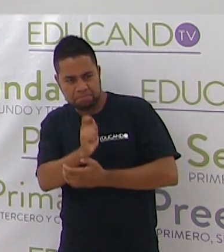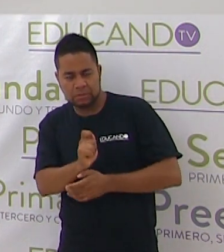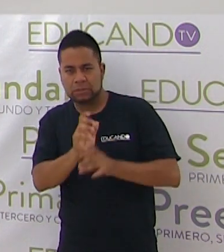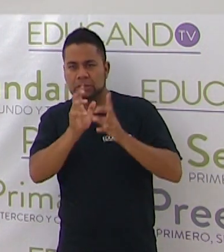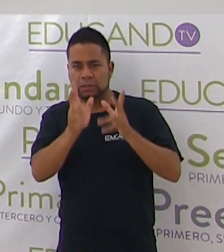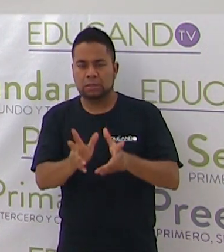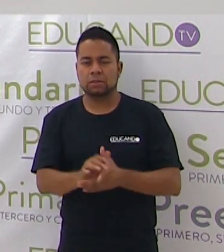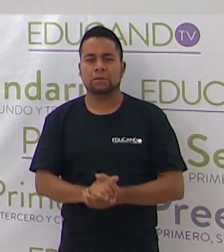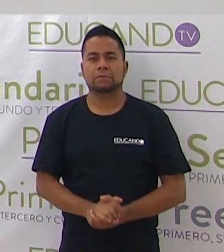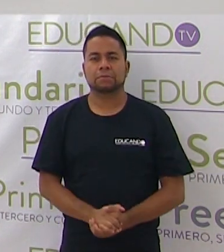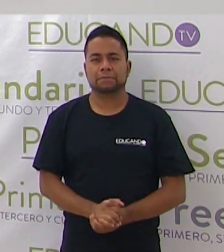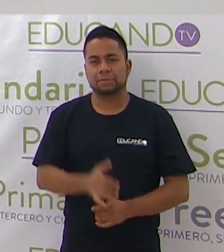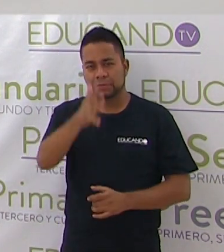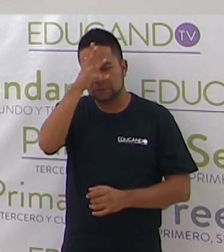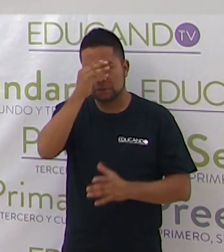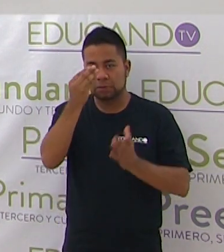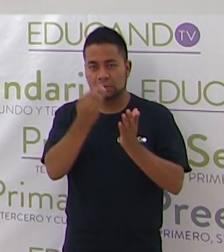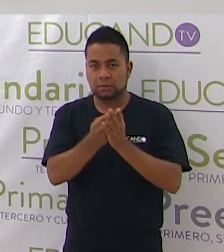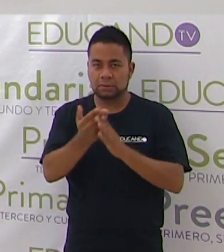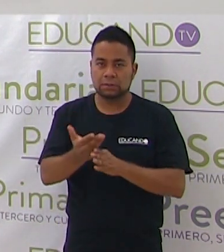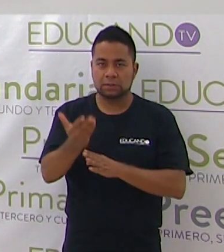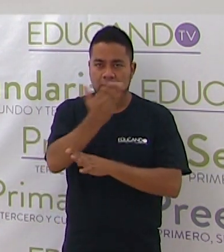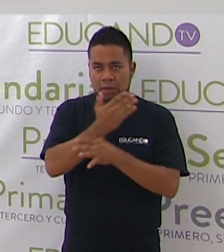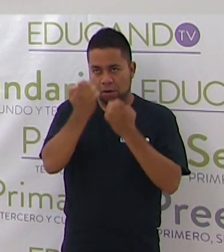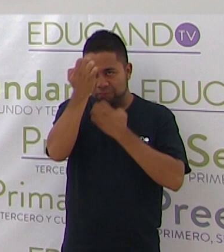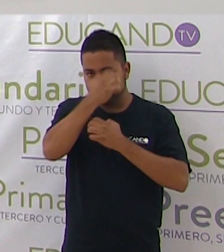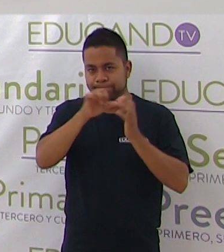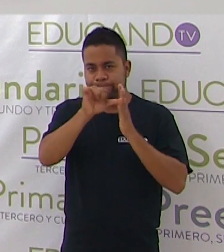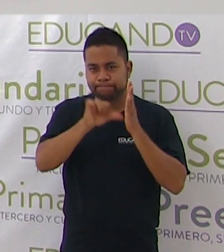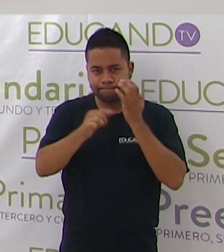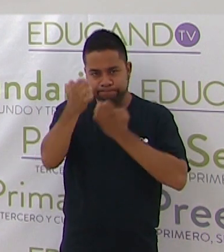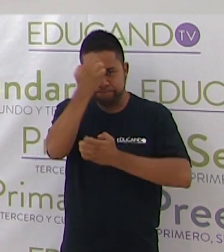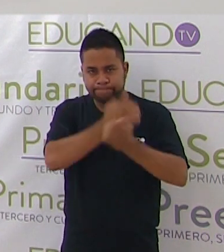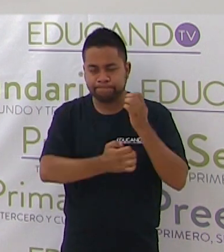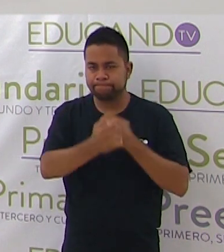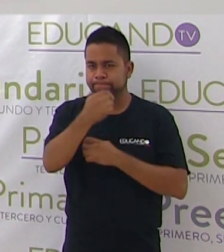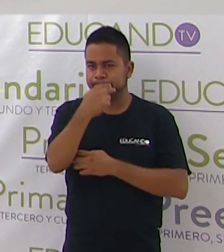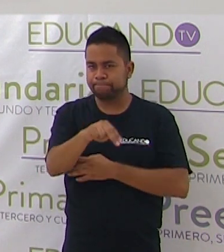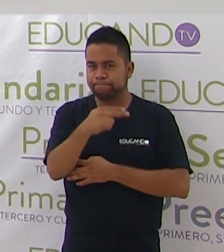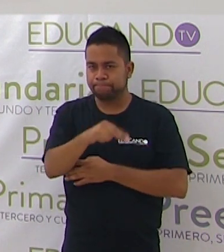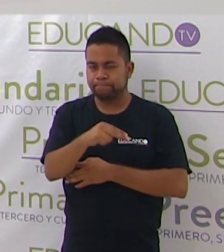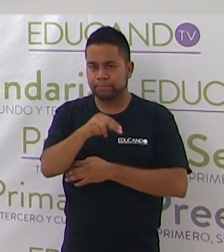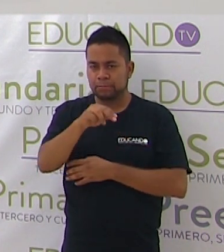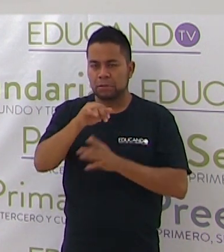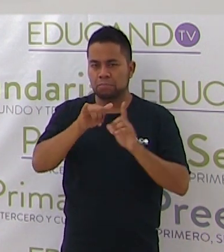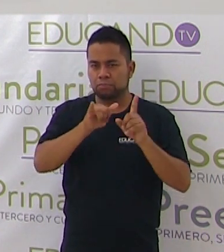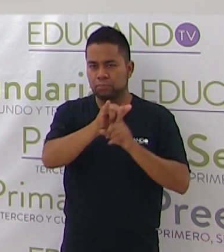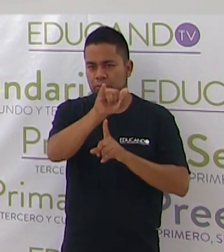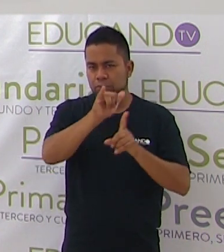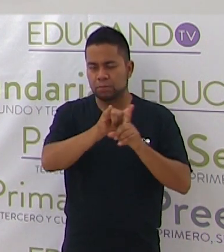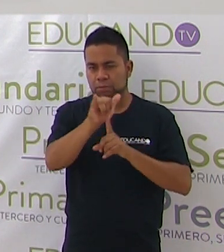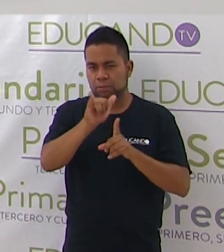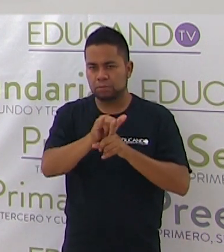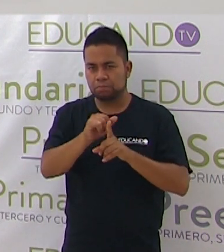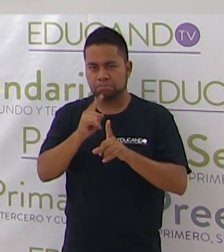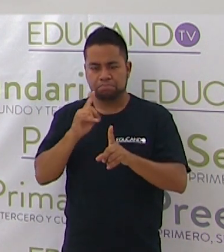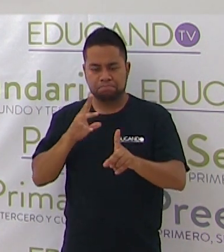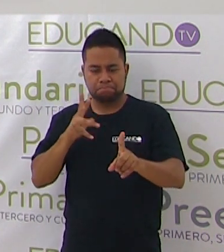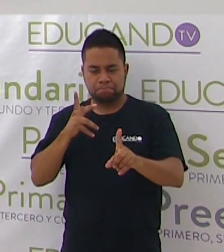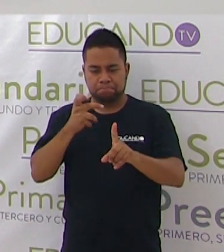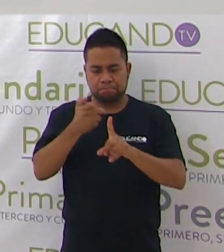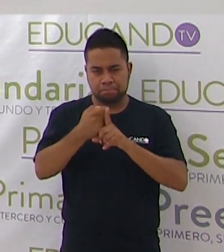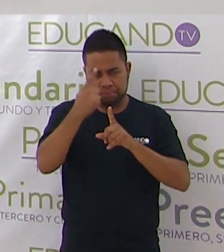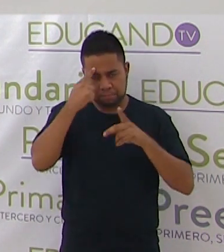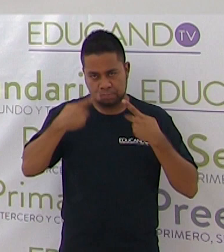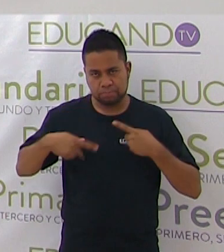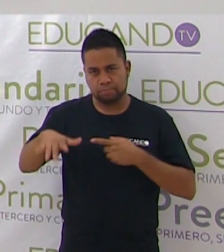En la sesión anterior analizamos este artículo que se llama Bullying, un reto para la sociedad.